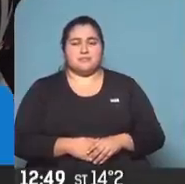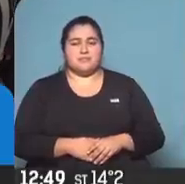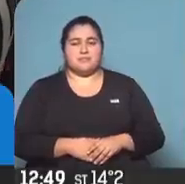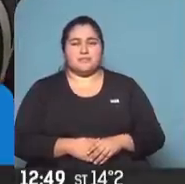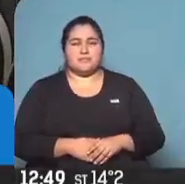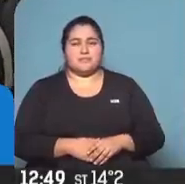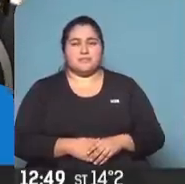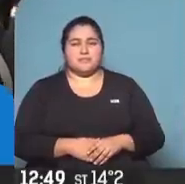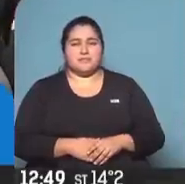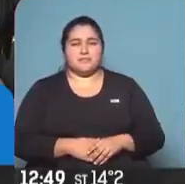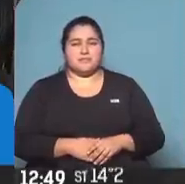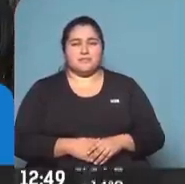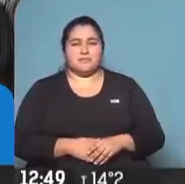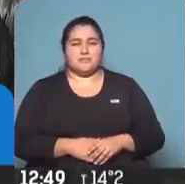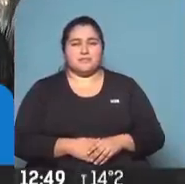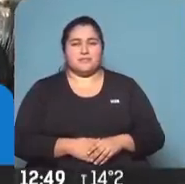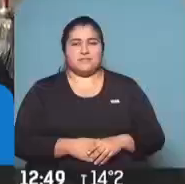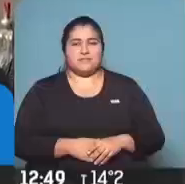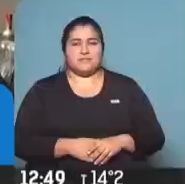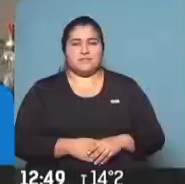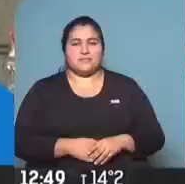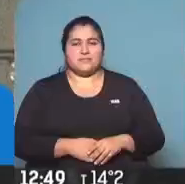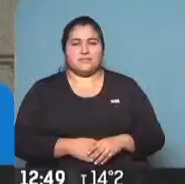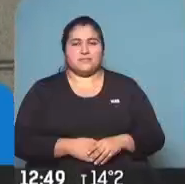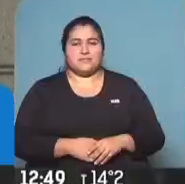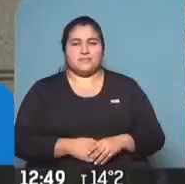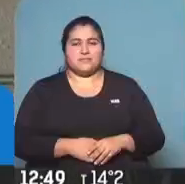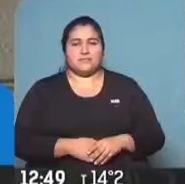no y